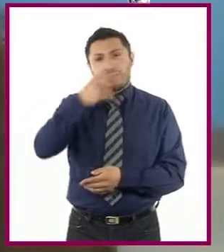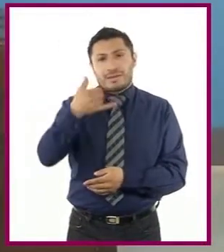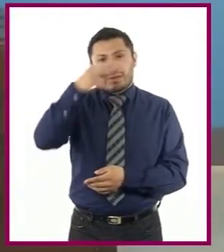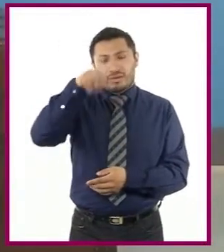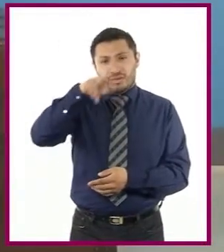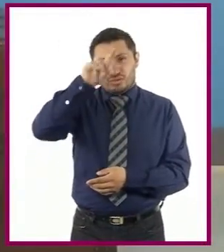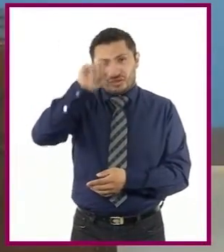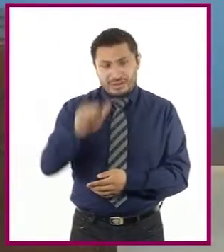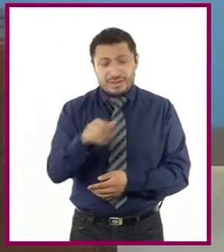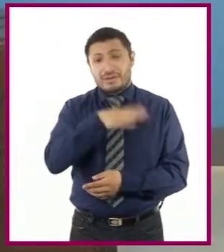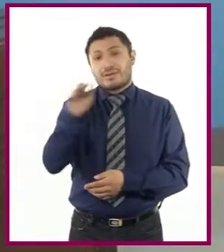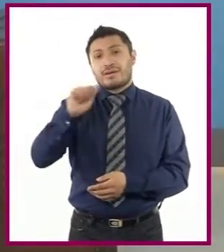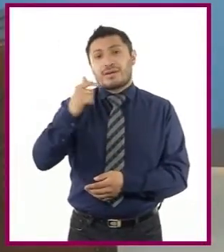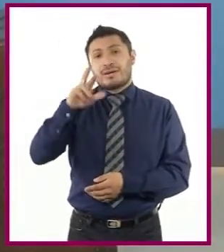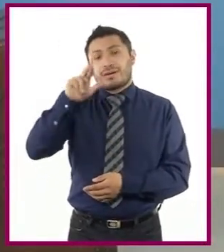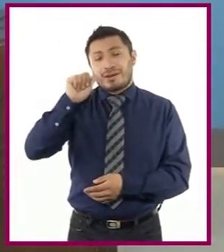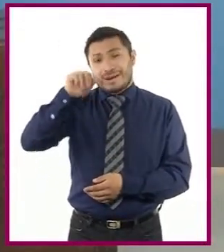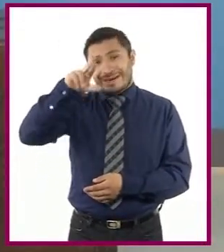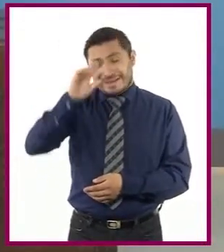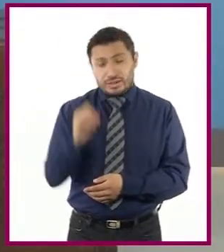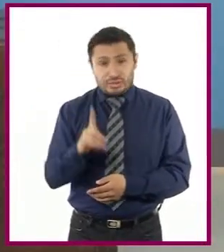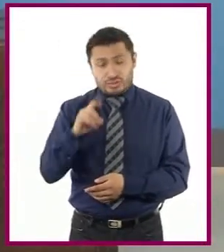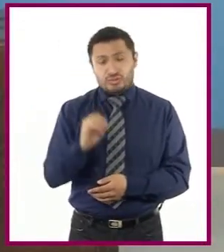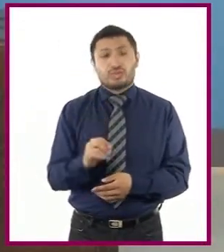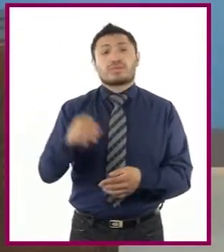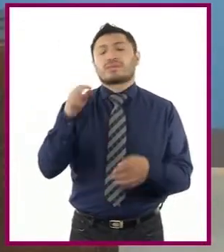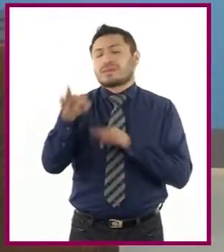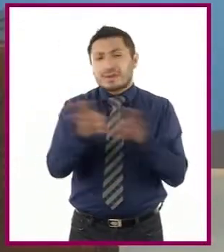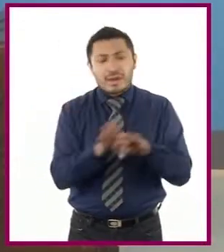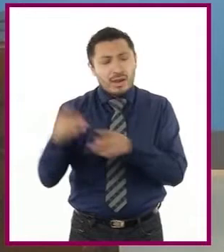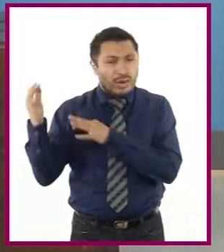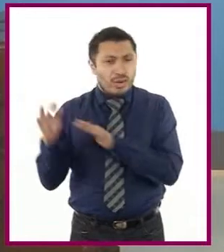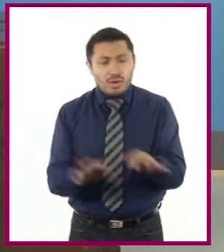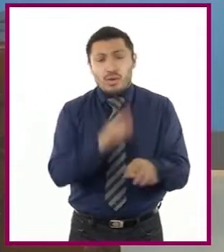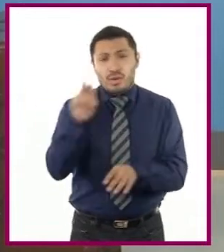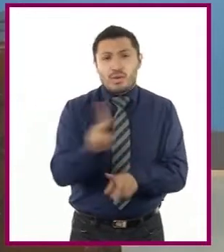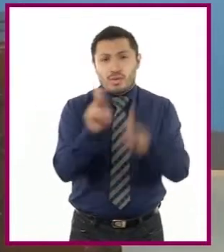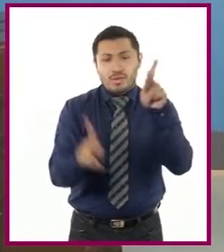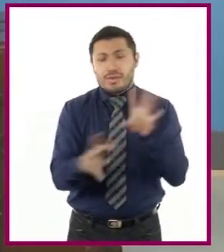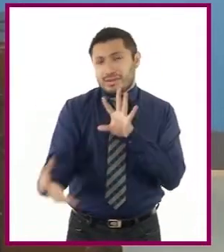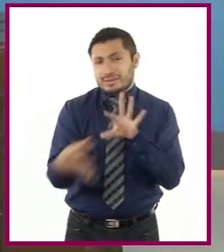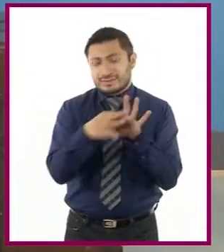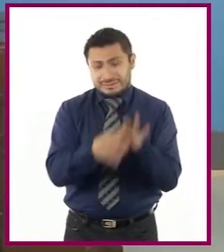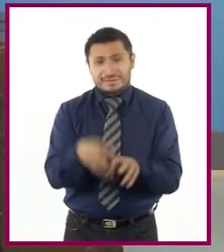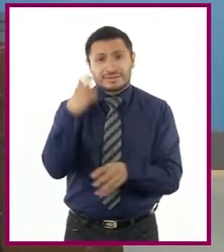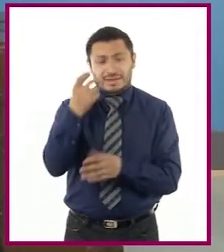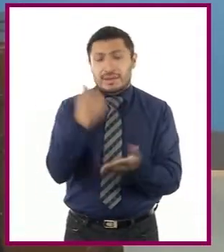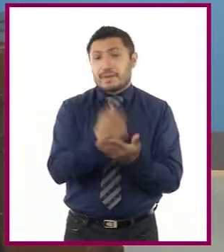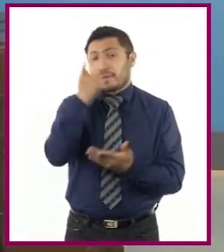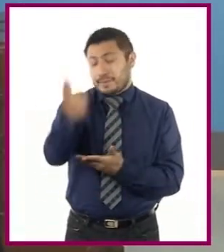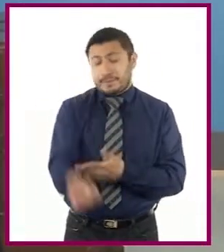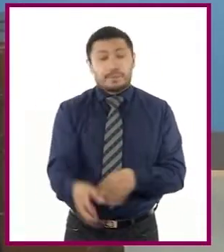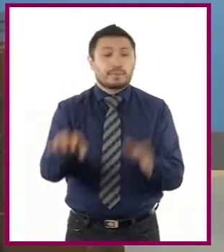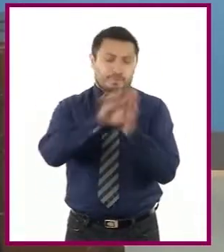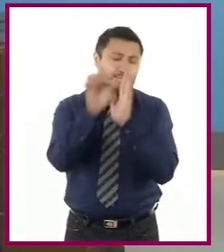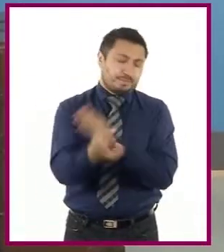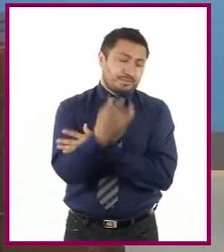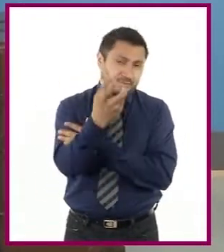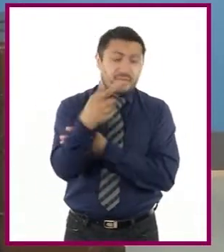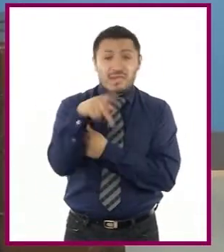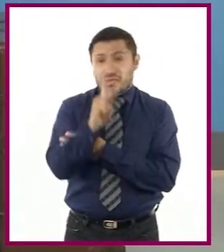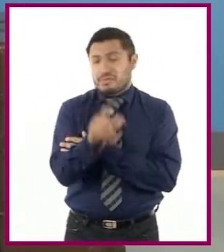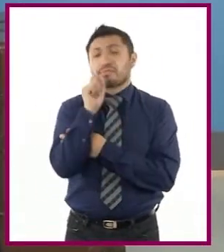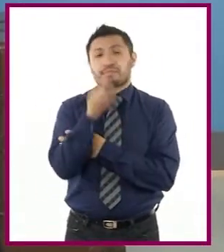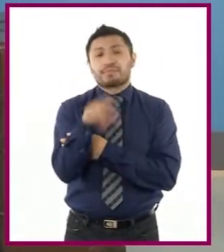arados. Tales trabajadores provenían de los propios pueblos y se mantenían ligados a ellos, por la paga del tributo, por ejemplo, pero al